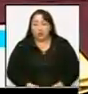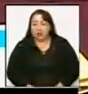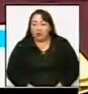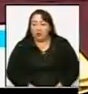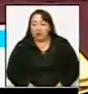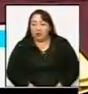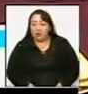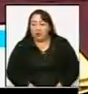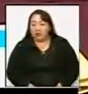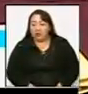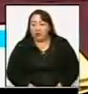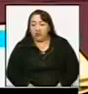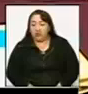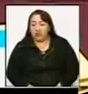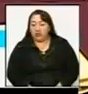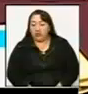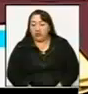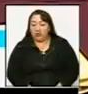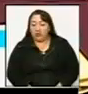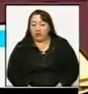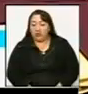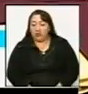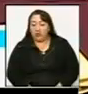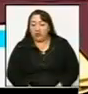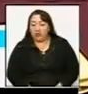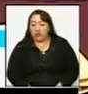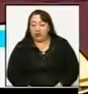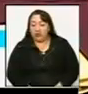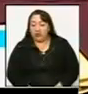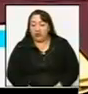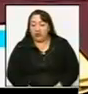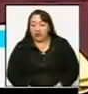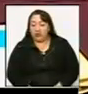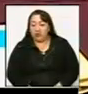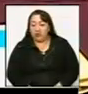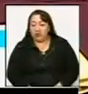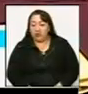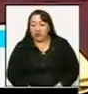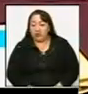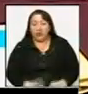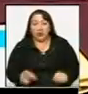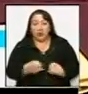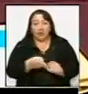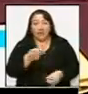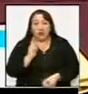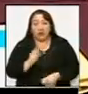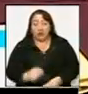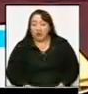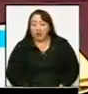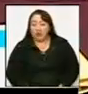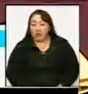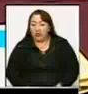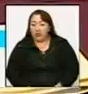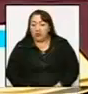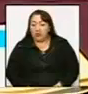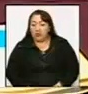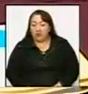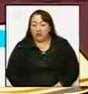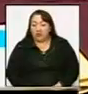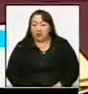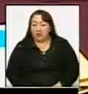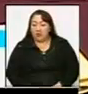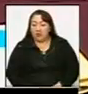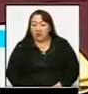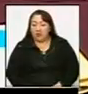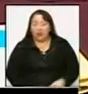que se está haciendo es facilitarle al ciudadano la posibilidad de salir, de desafiliarse. El acceso al jurado no